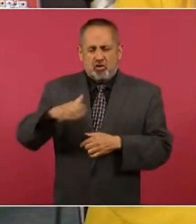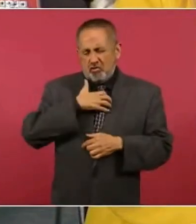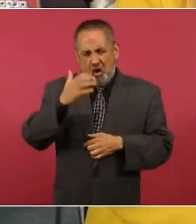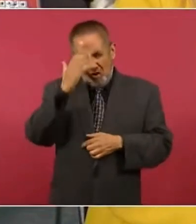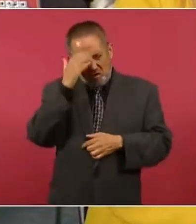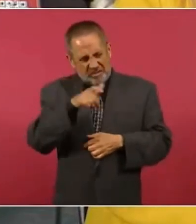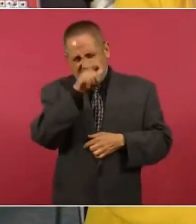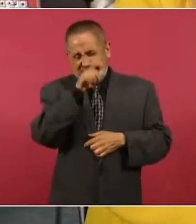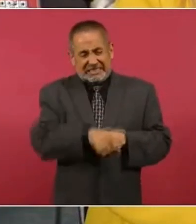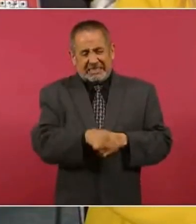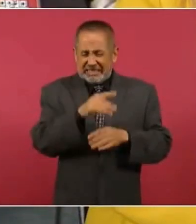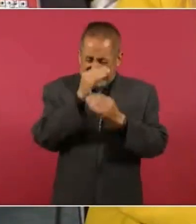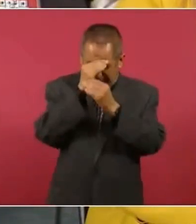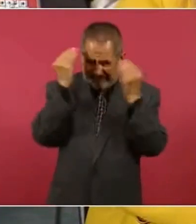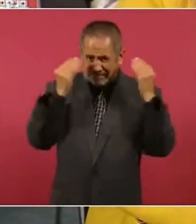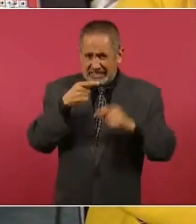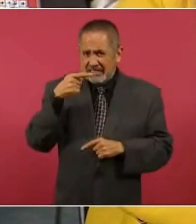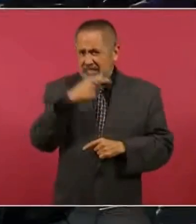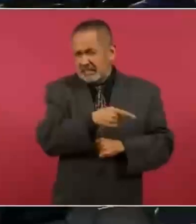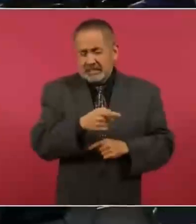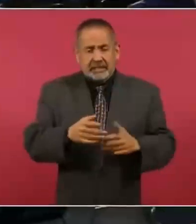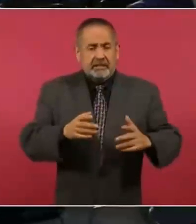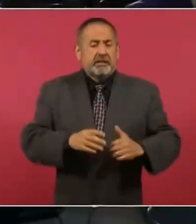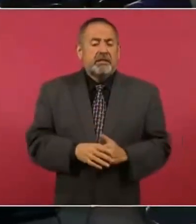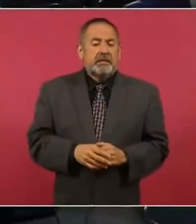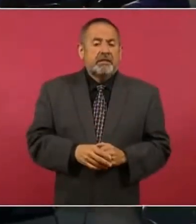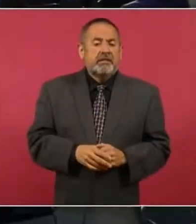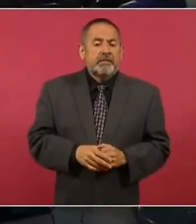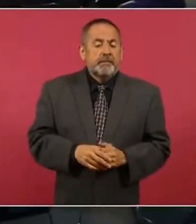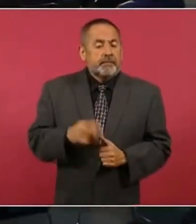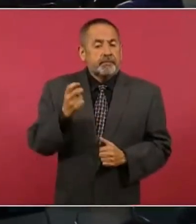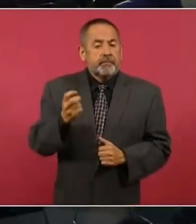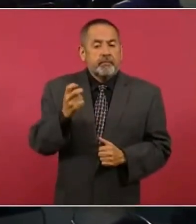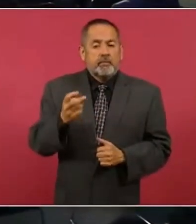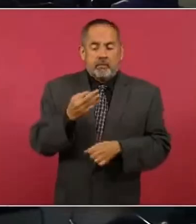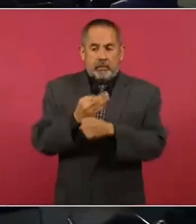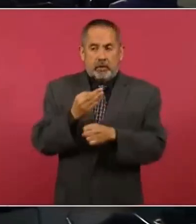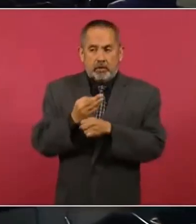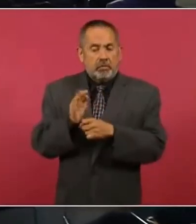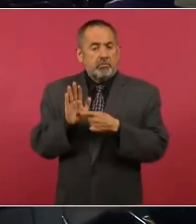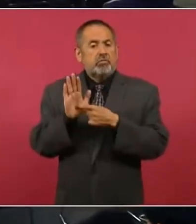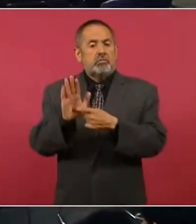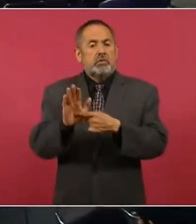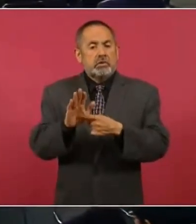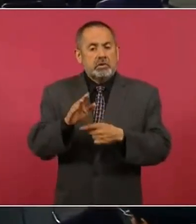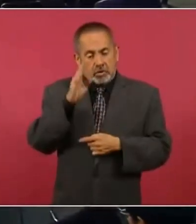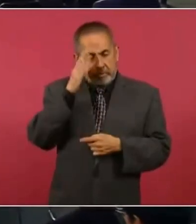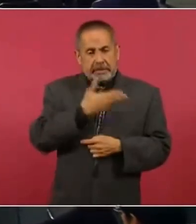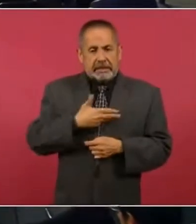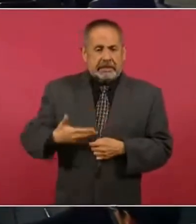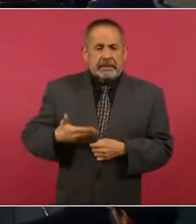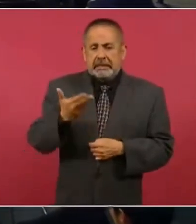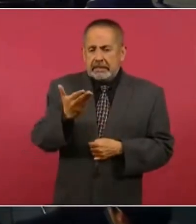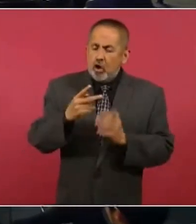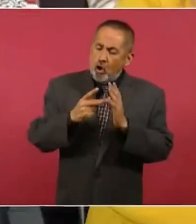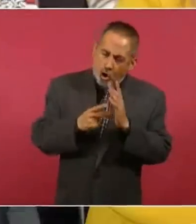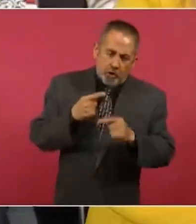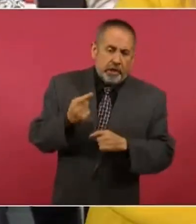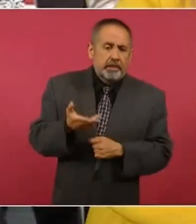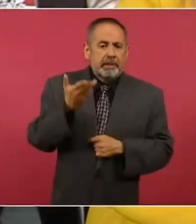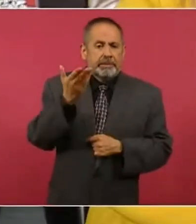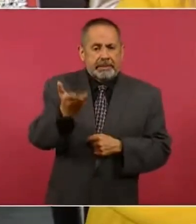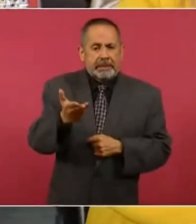y estamos hartos de él, presidente. Por eso, en esta ocasión, señor presidente, me gustaría volver